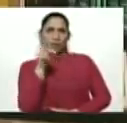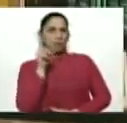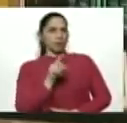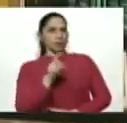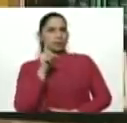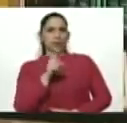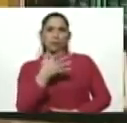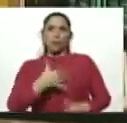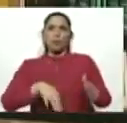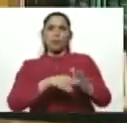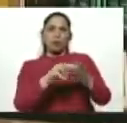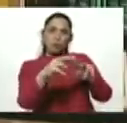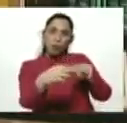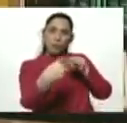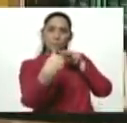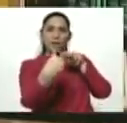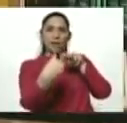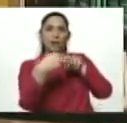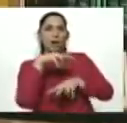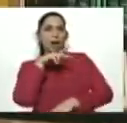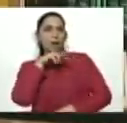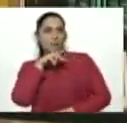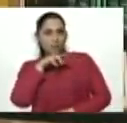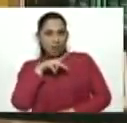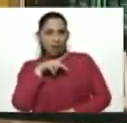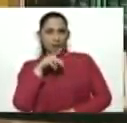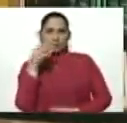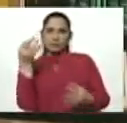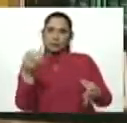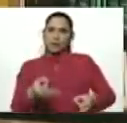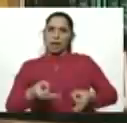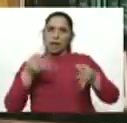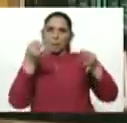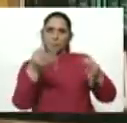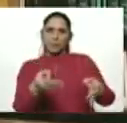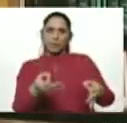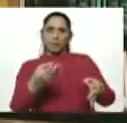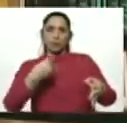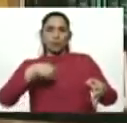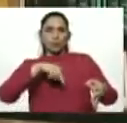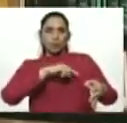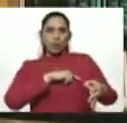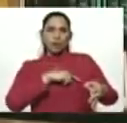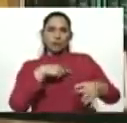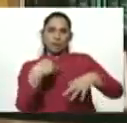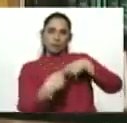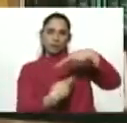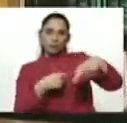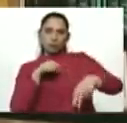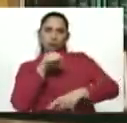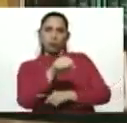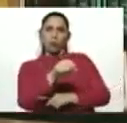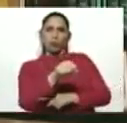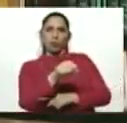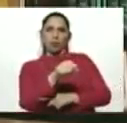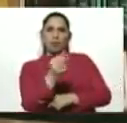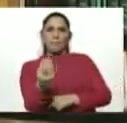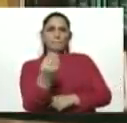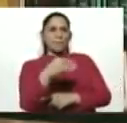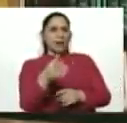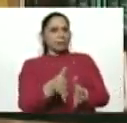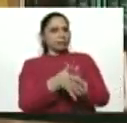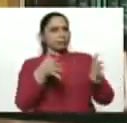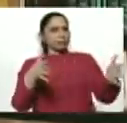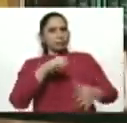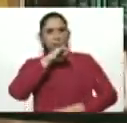Necesitamos volvernos a ver y hablar lo de siempre. Nuestras revoluciones, más grandiosas